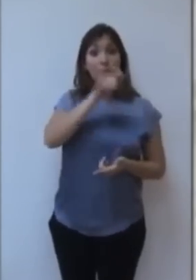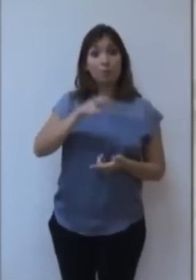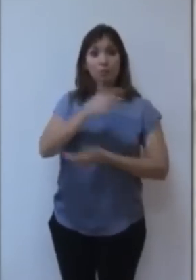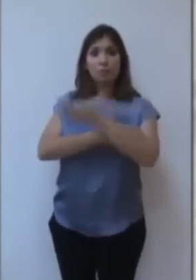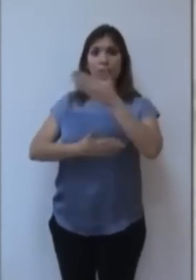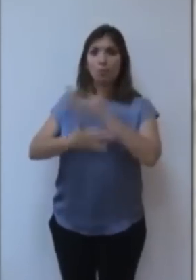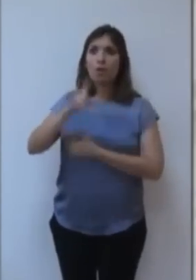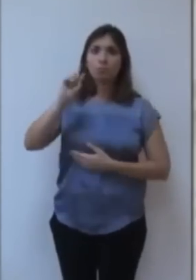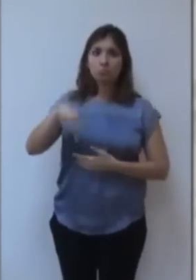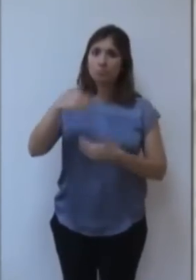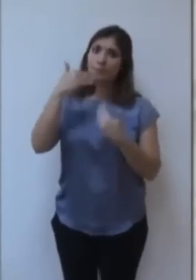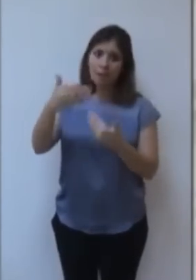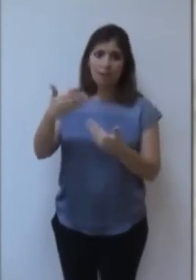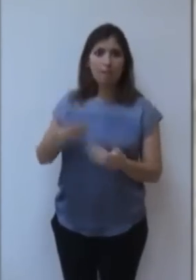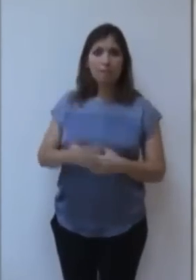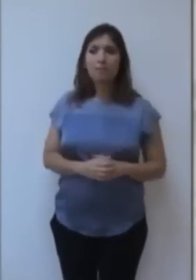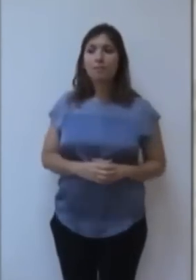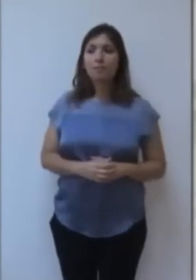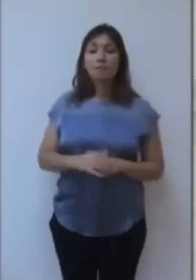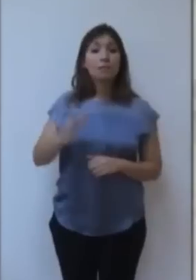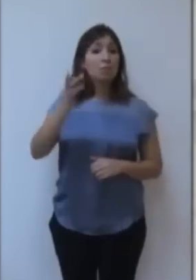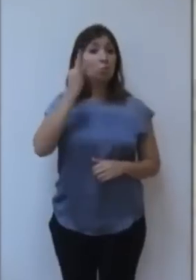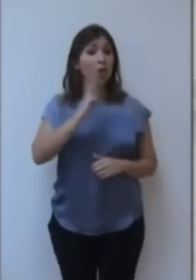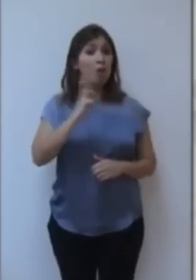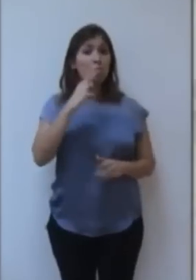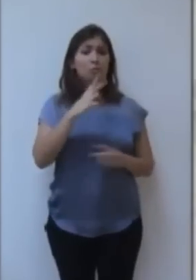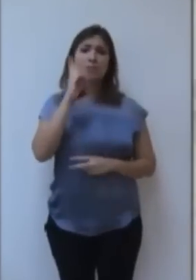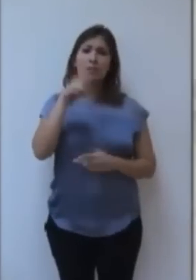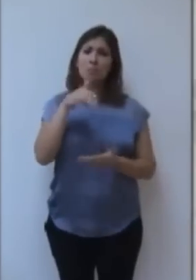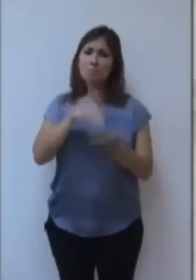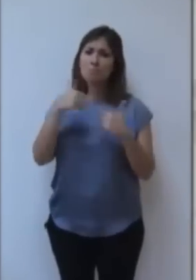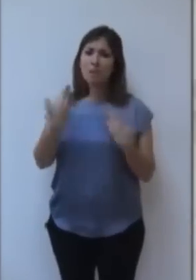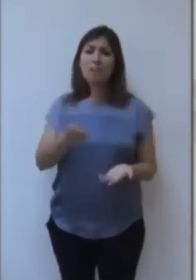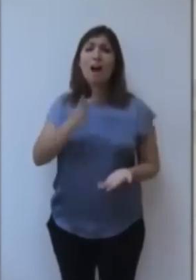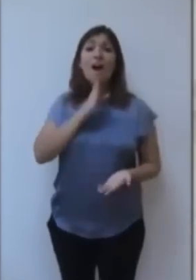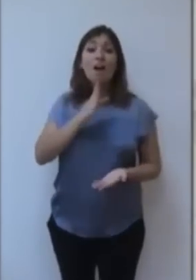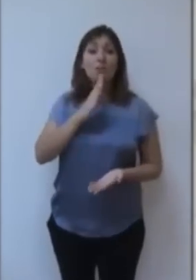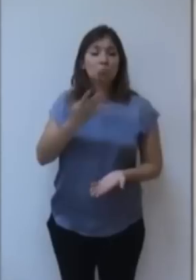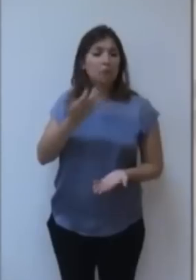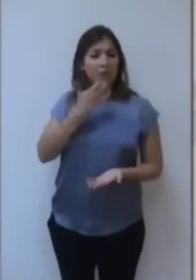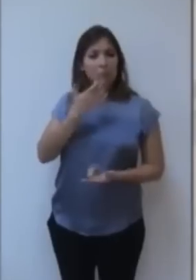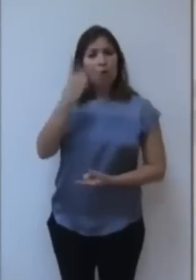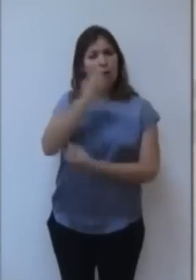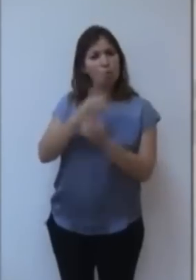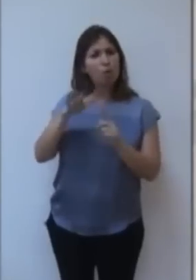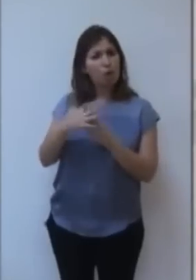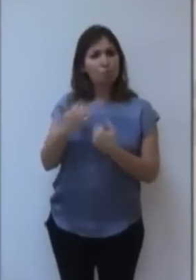discapacidad también es muy de agradecer. Lo que pasa es que también hay otra barrera más, aunque se pongan esas herramientas gratuitas, en muchos